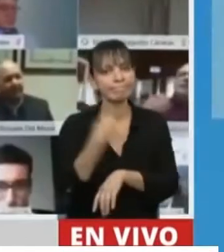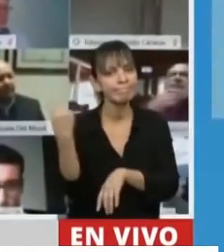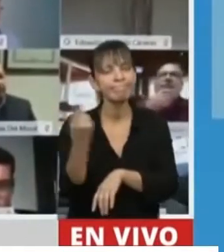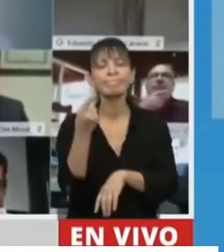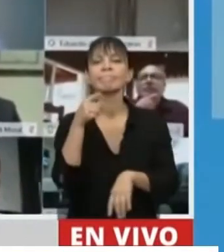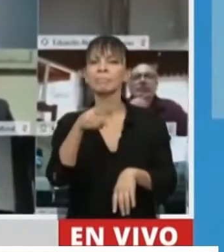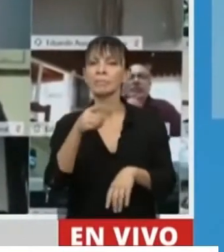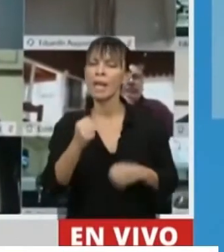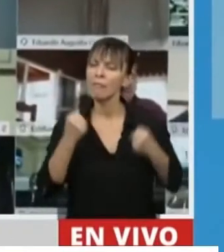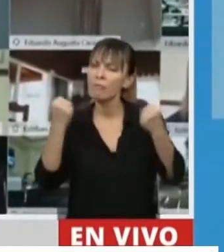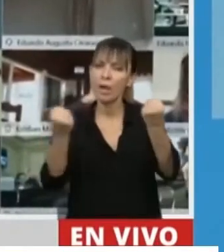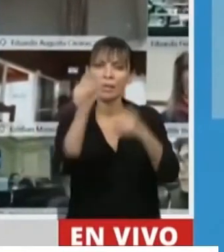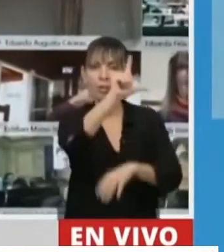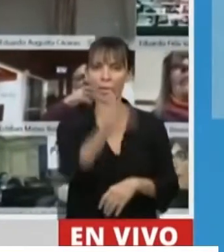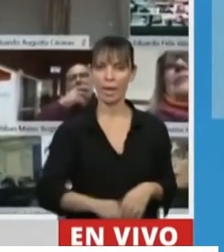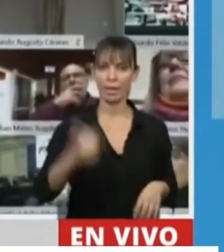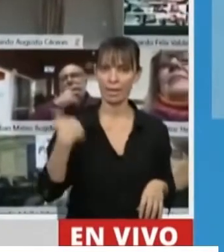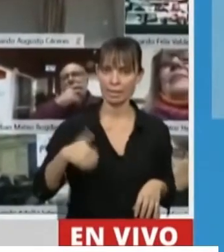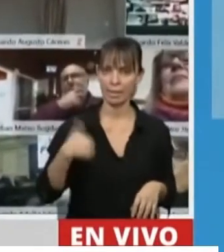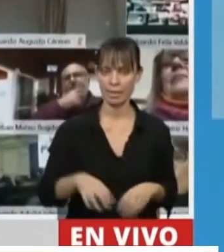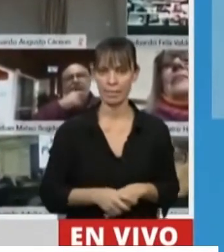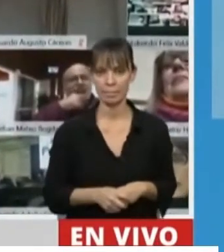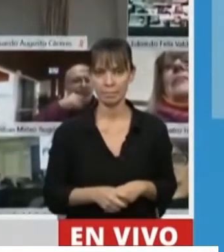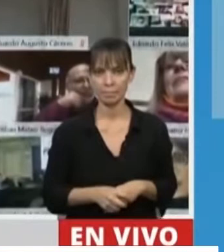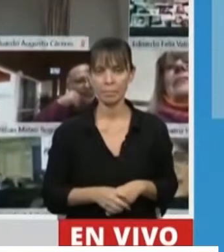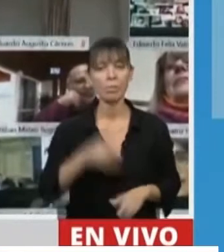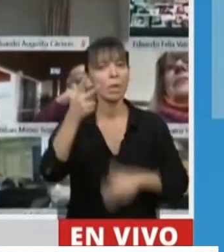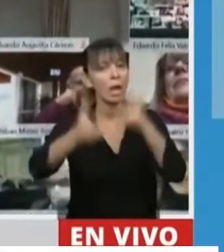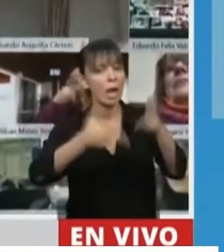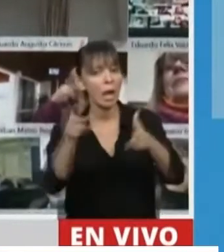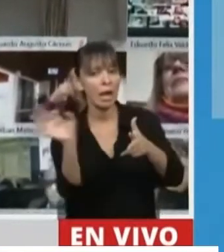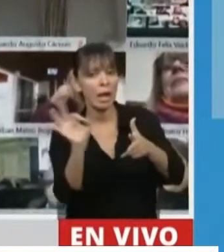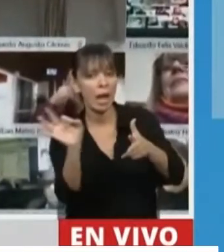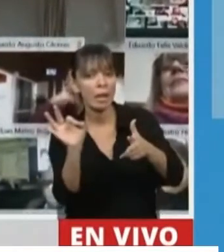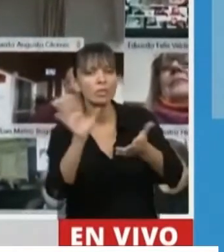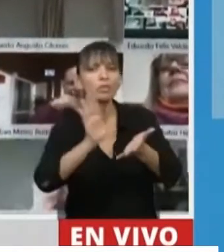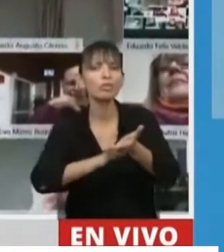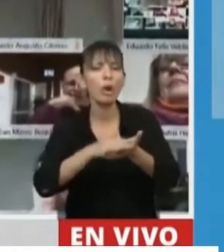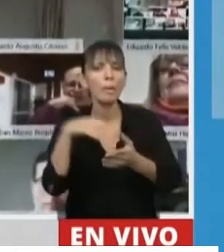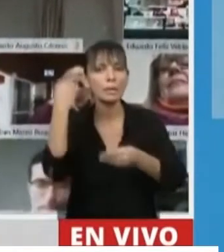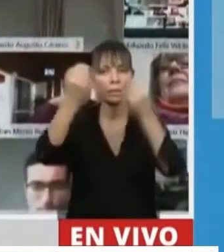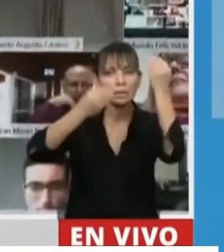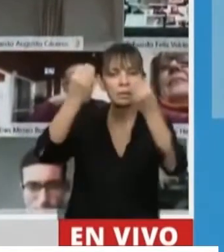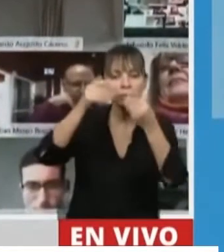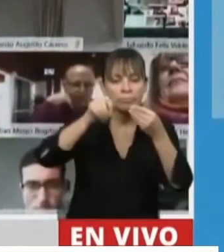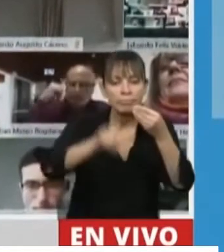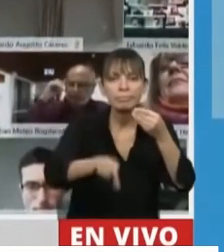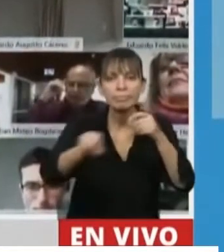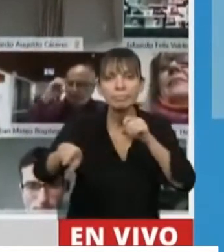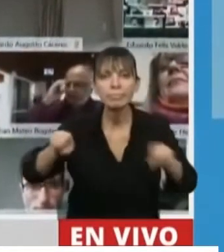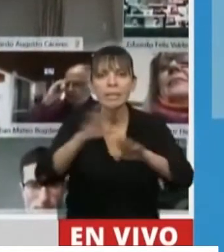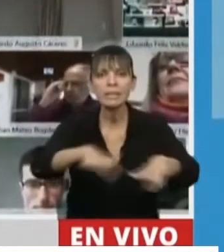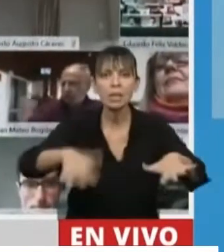los diputados, viene a constituirse como una respuesta a las situaciones surgidas en el ámbito educativo provocadas por la pandemia del